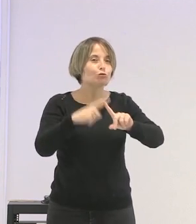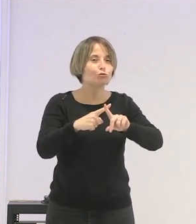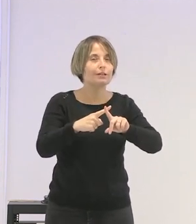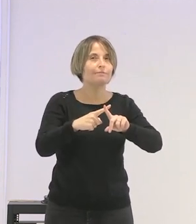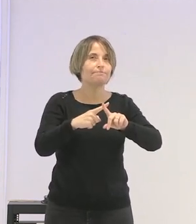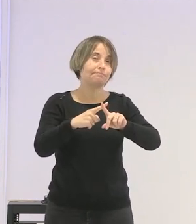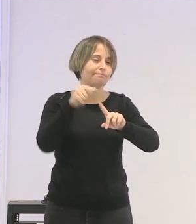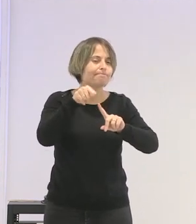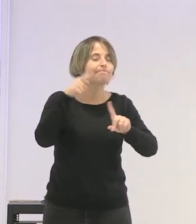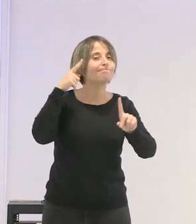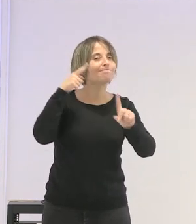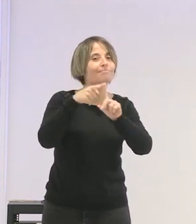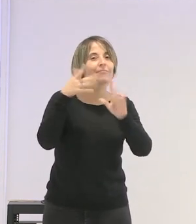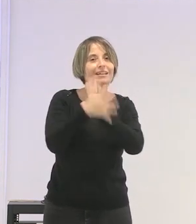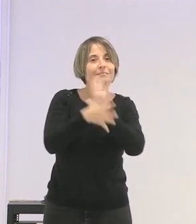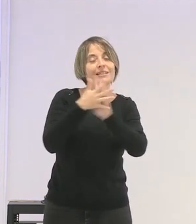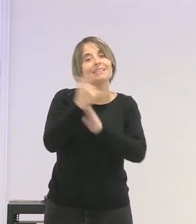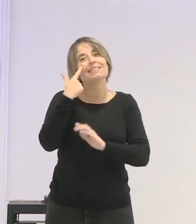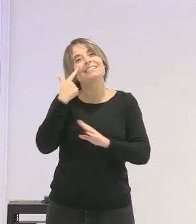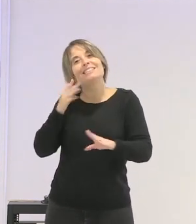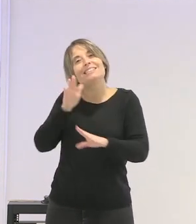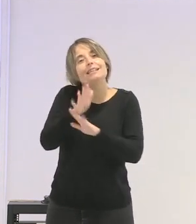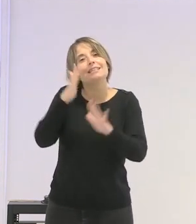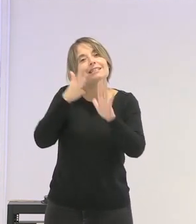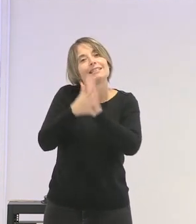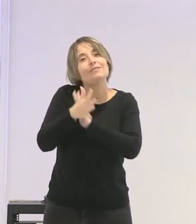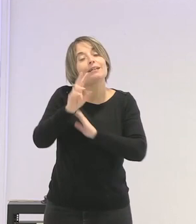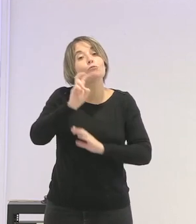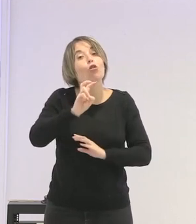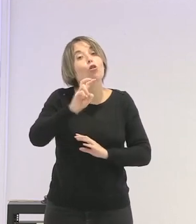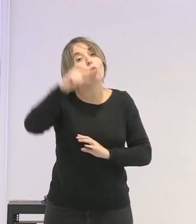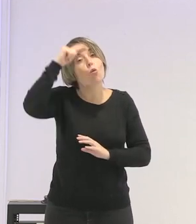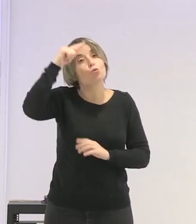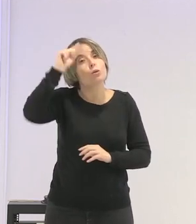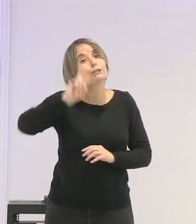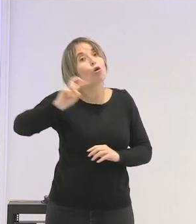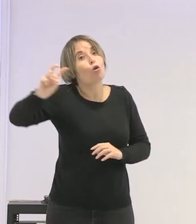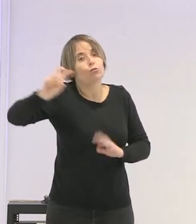que lo que se hace representar precisamente esas otras culturas como